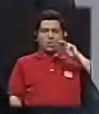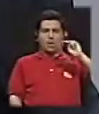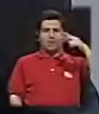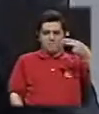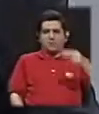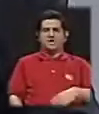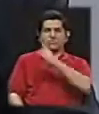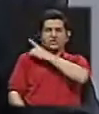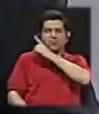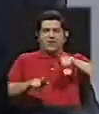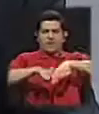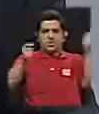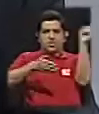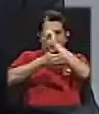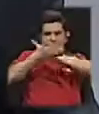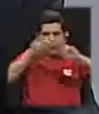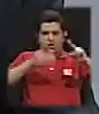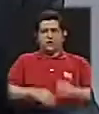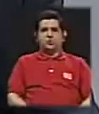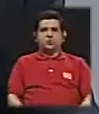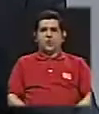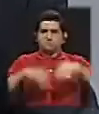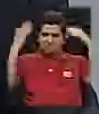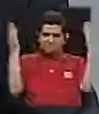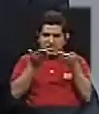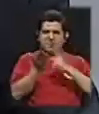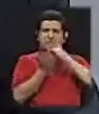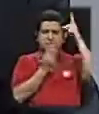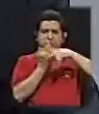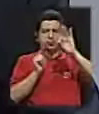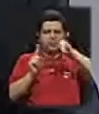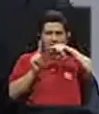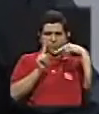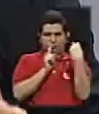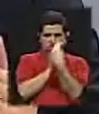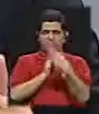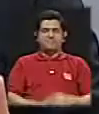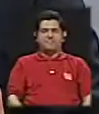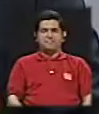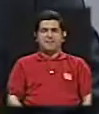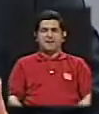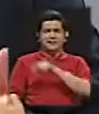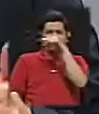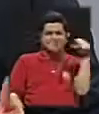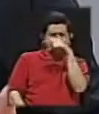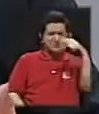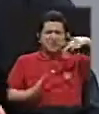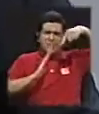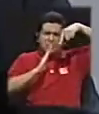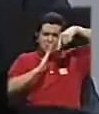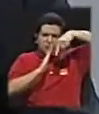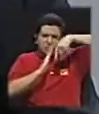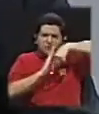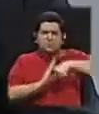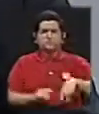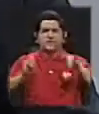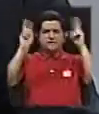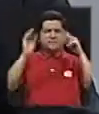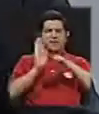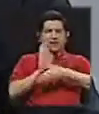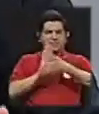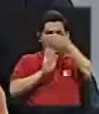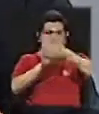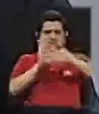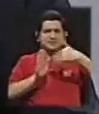Soy Mauricio Herrera, director del Semanario Universidad, y le doy la bienvenida a su programa Puntos de Vista, donde cada semana profundizamos en los temas de portada